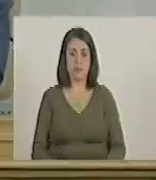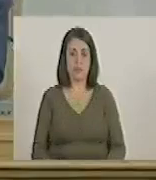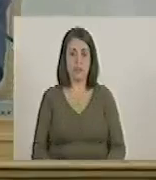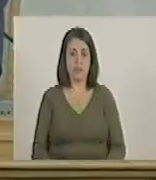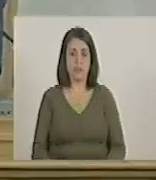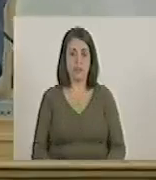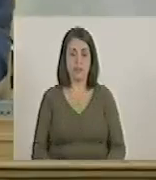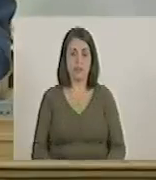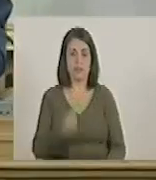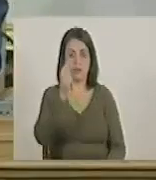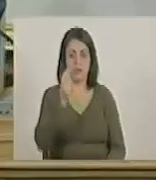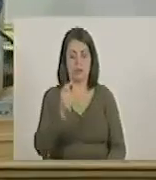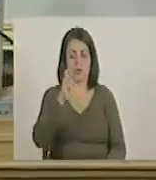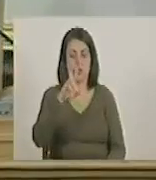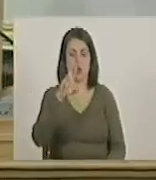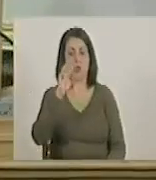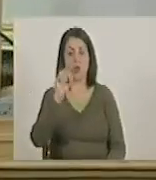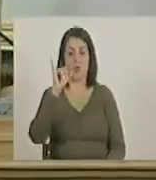diputado Roy Daza.